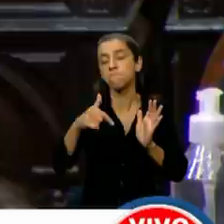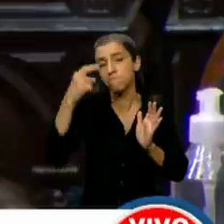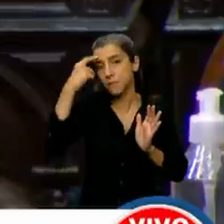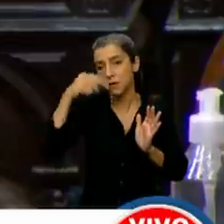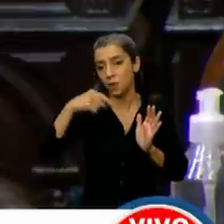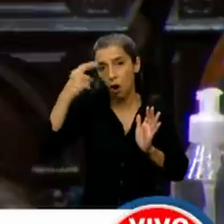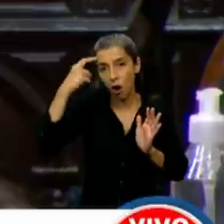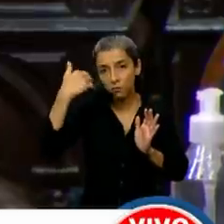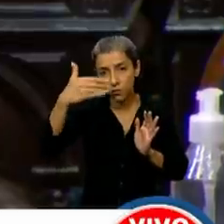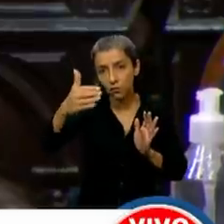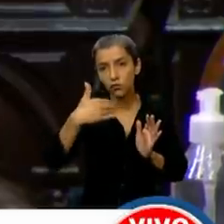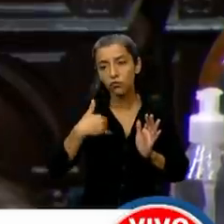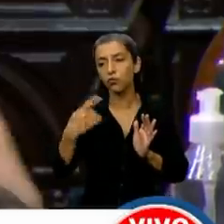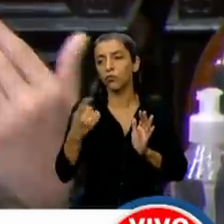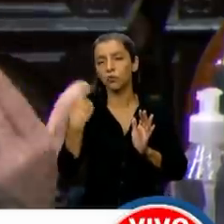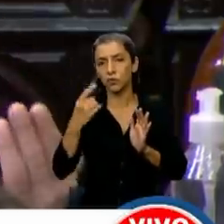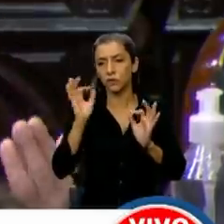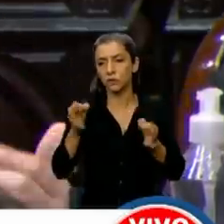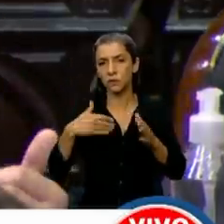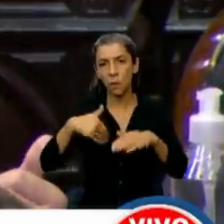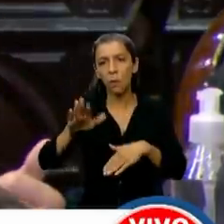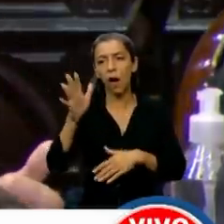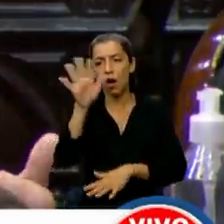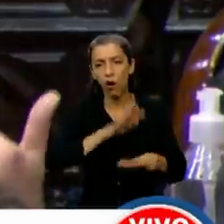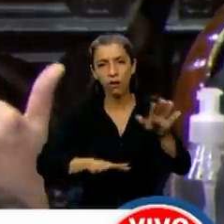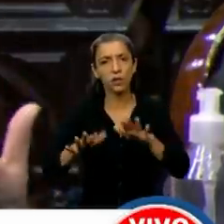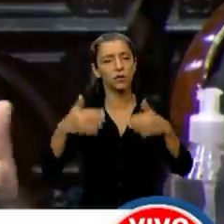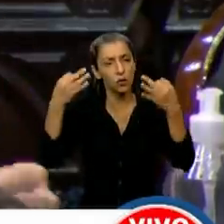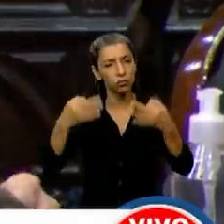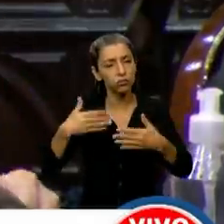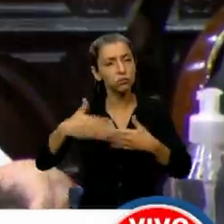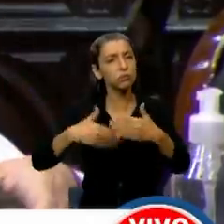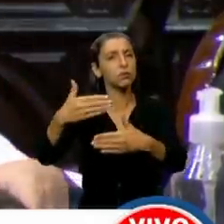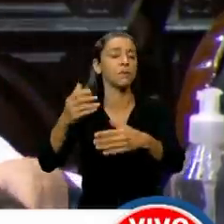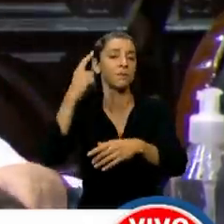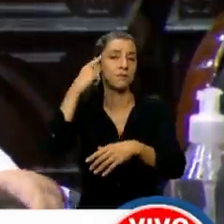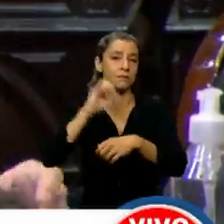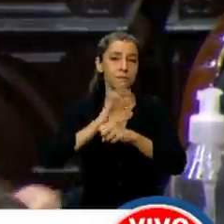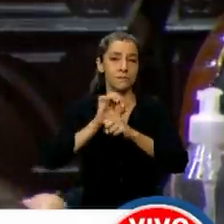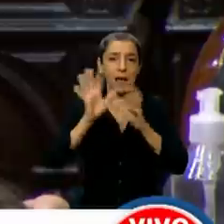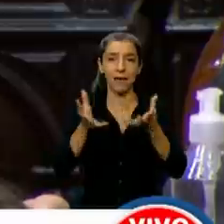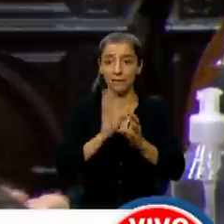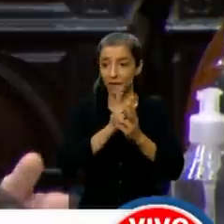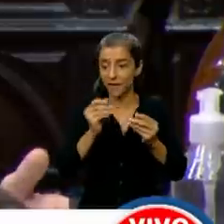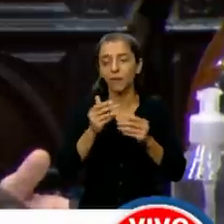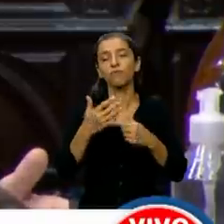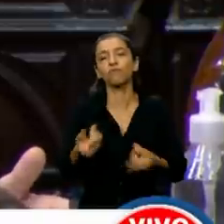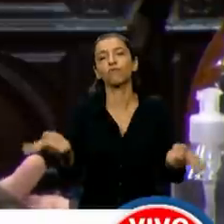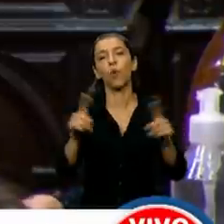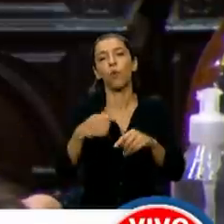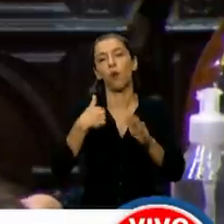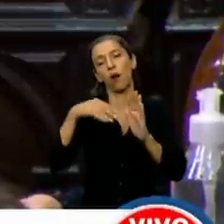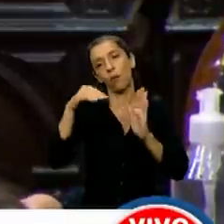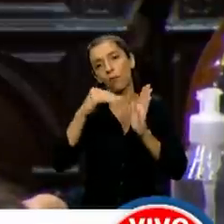de crecimiento y con estas proyecciones de ordenamiento pospandemia sería bueno que lo volvamos a poner como un